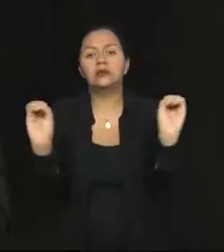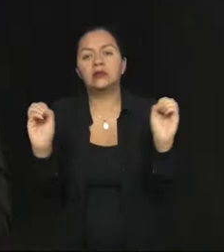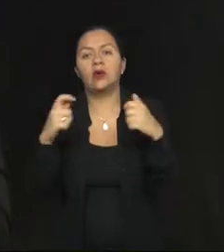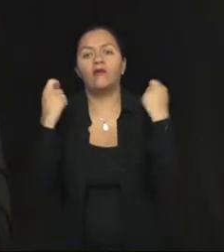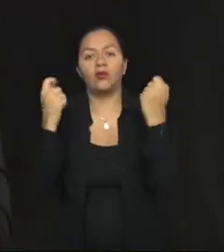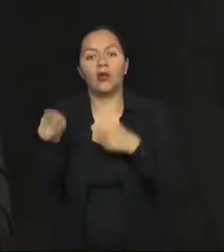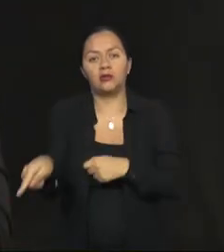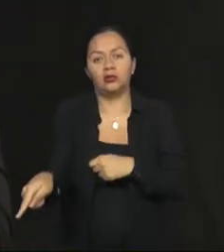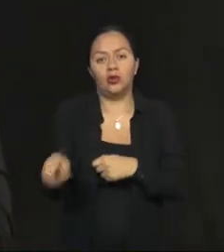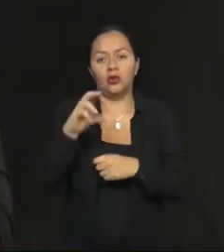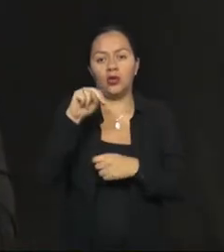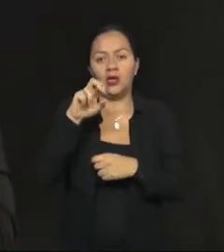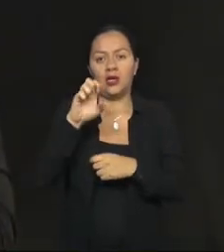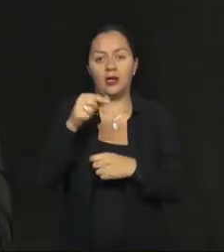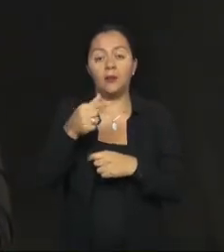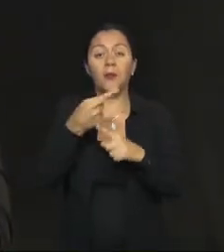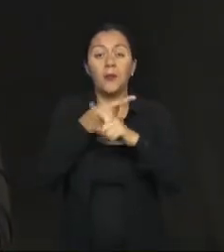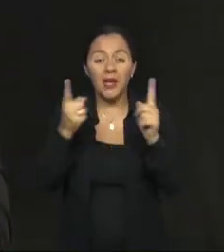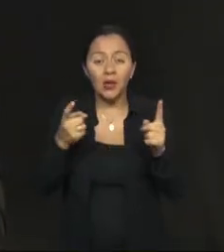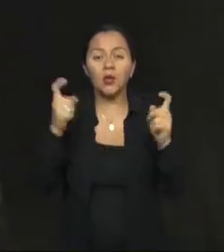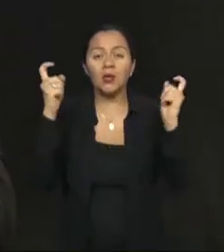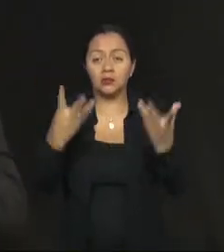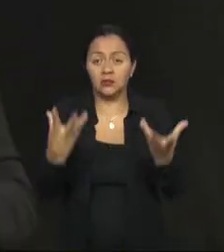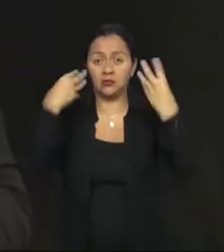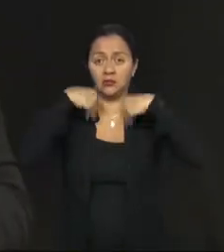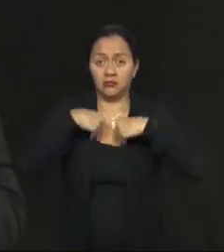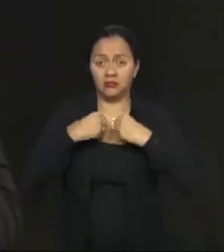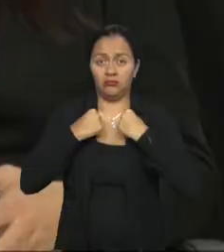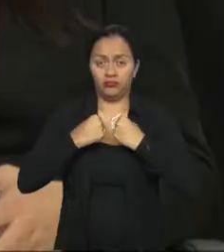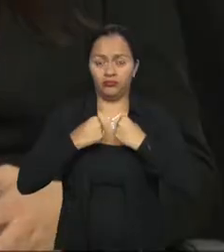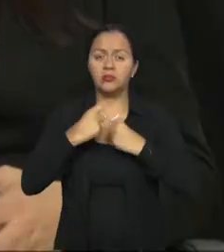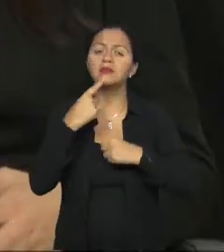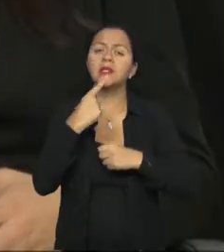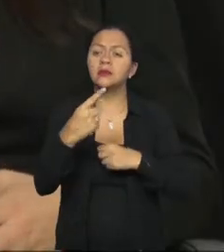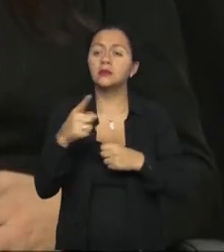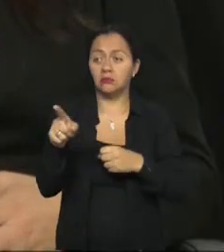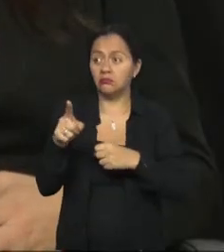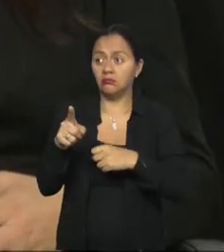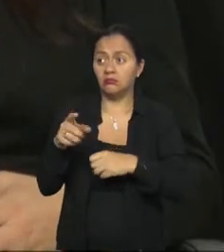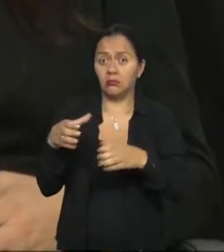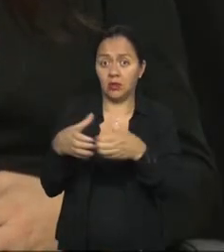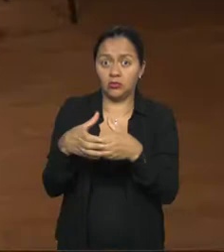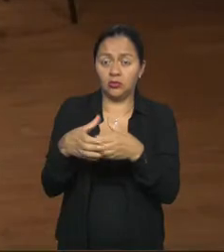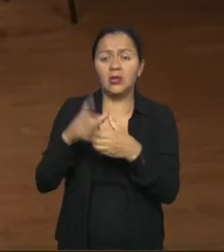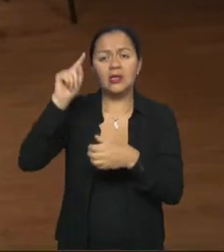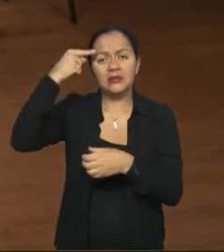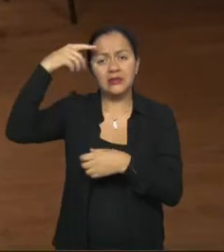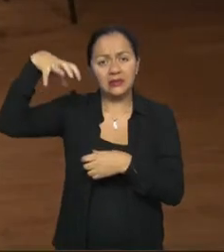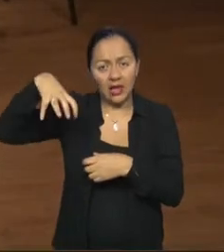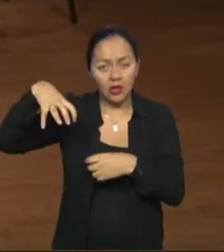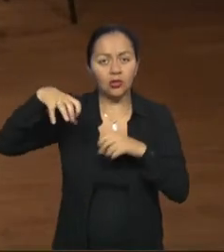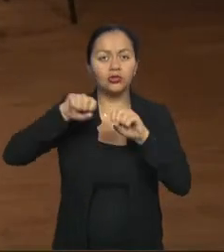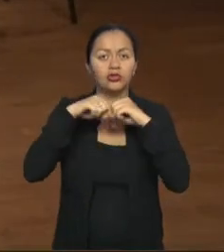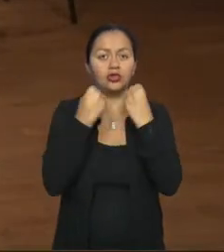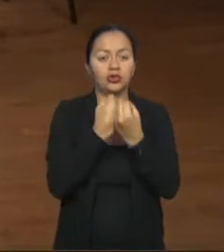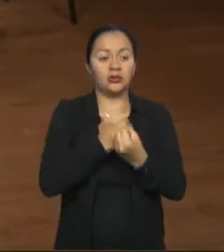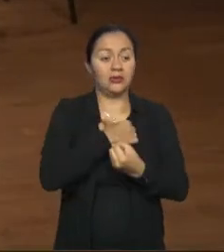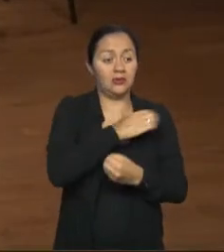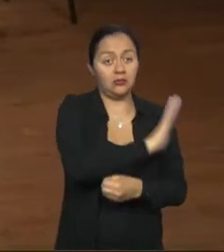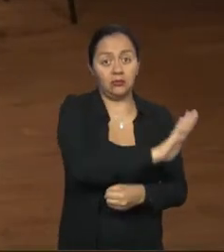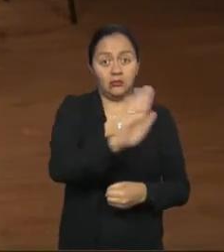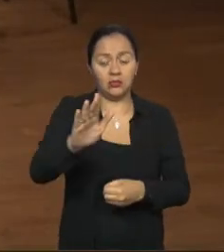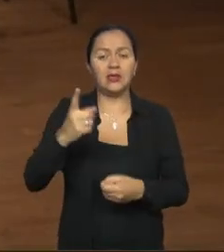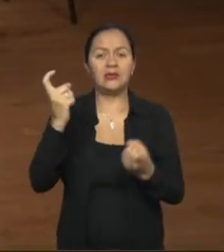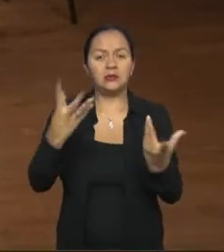Hablamos necesariamente de un empoderamiento, ¿no es cierto? En este caso de las bases, bien sea la parte del Estado, sociedad civil, pero en lo local. Ustedes,